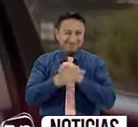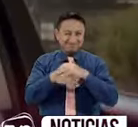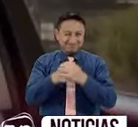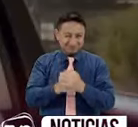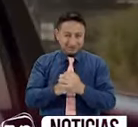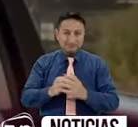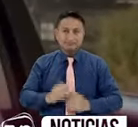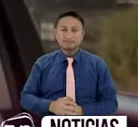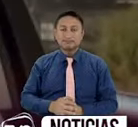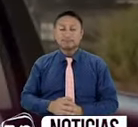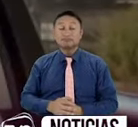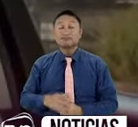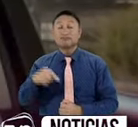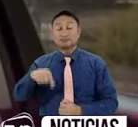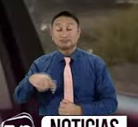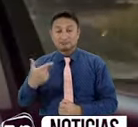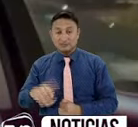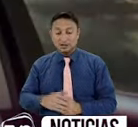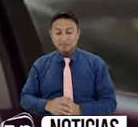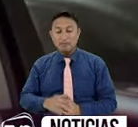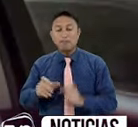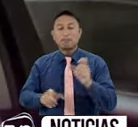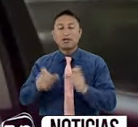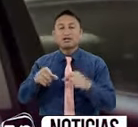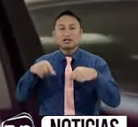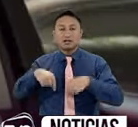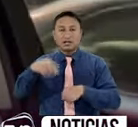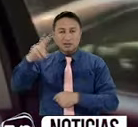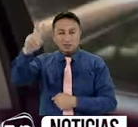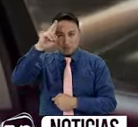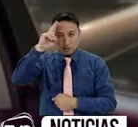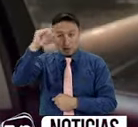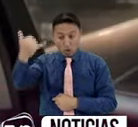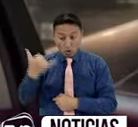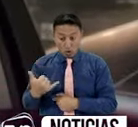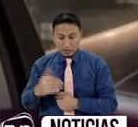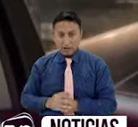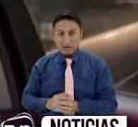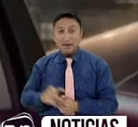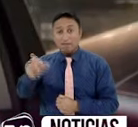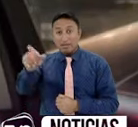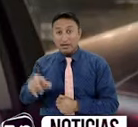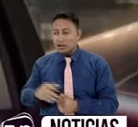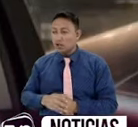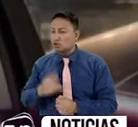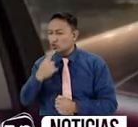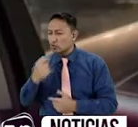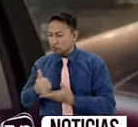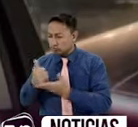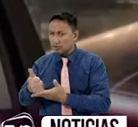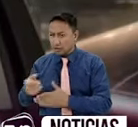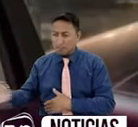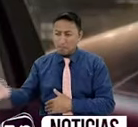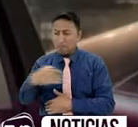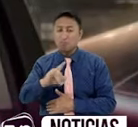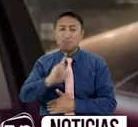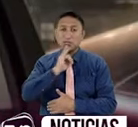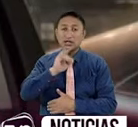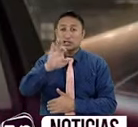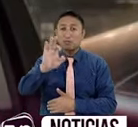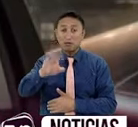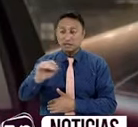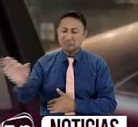hay indicios de que algunos coyoteros desde hoy empezaron ya prover viajes a Estados Unidos porque viene el TPS